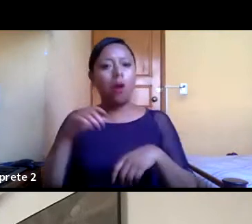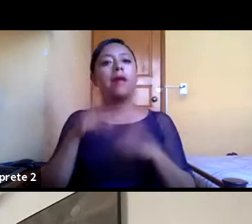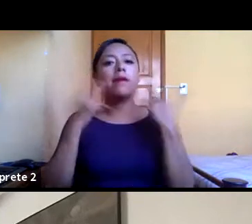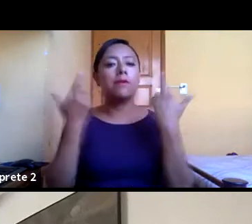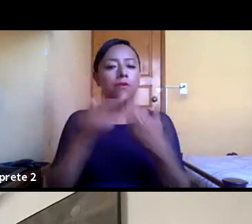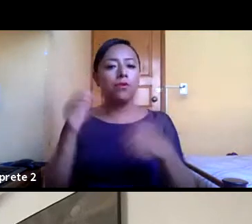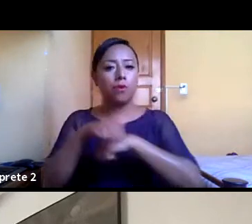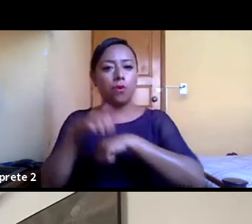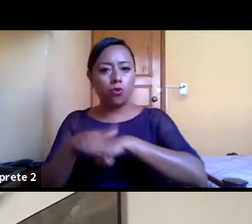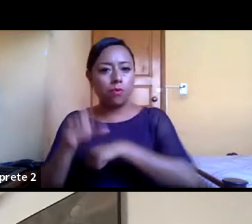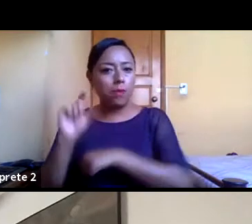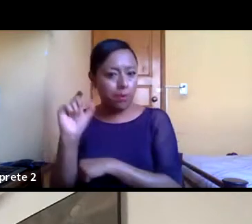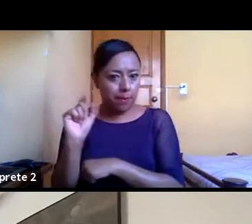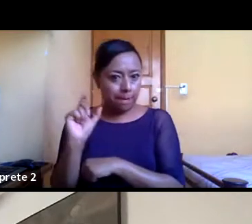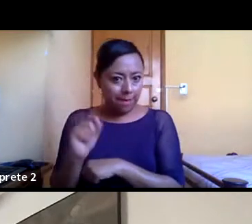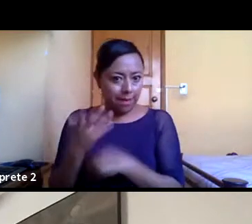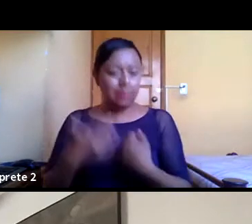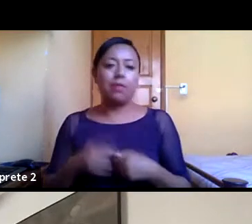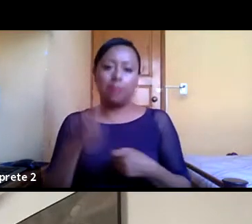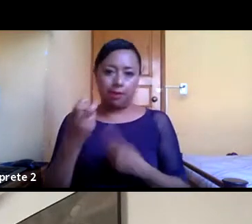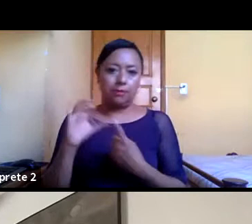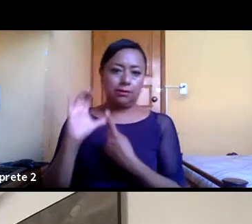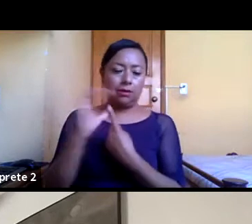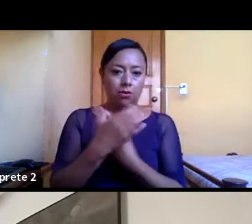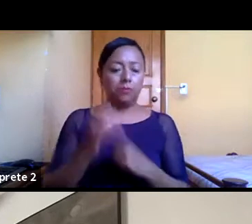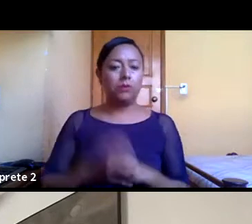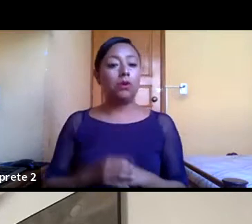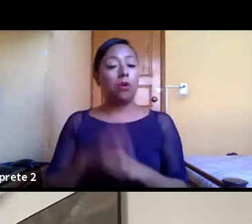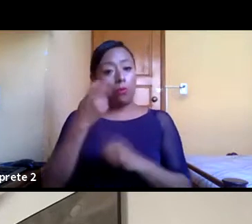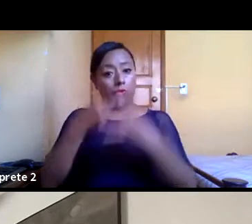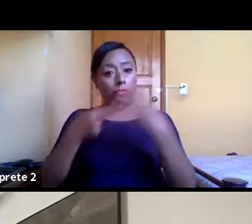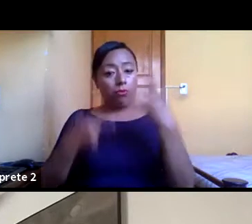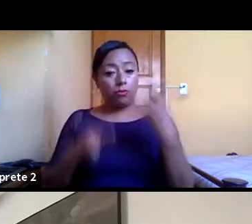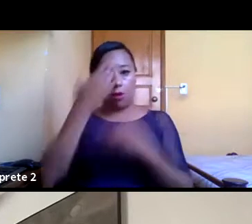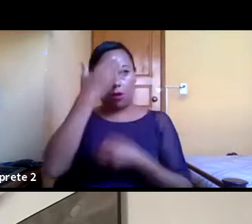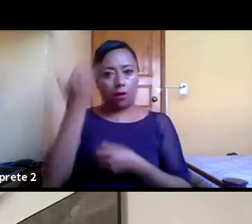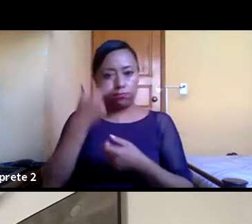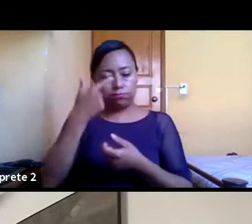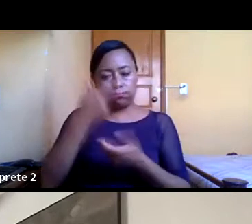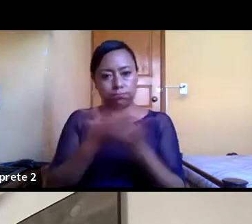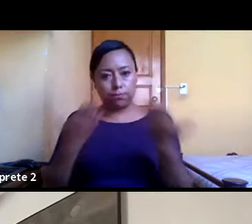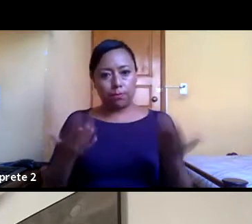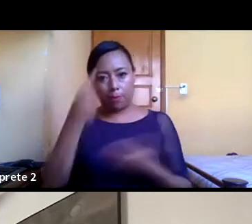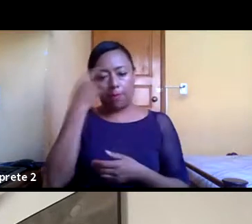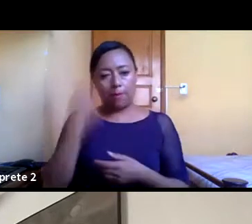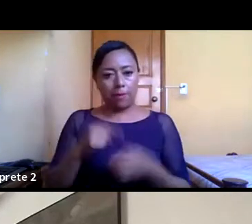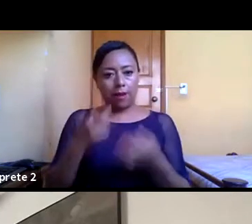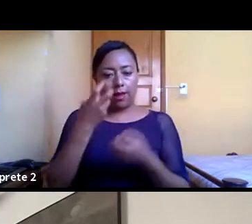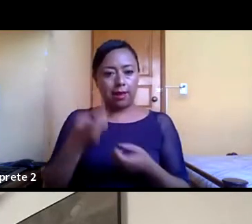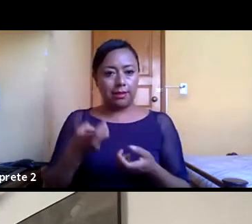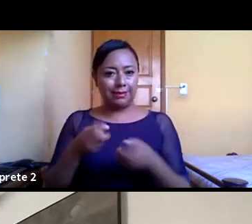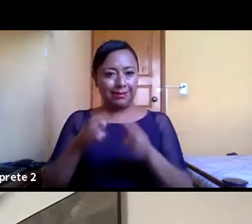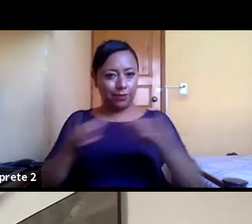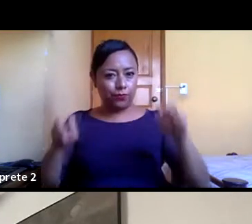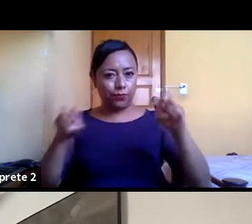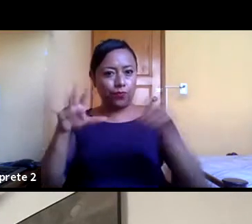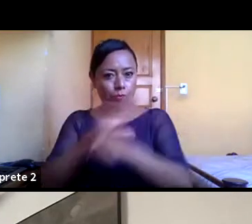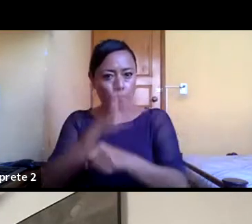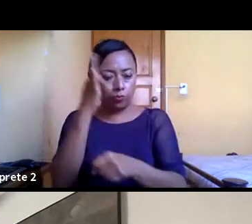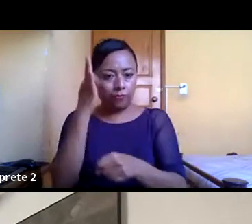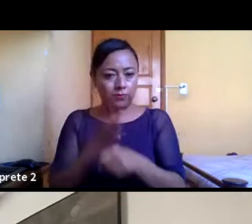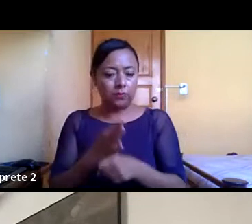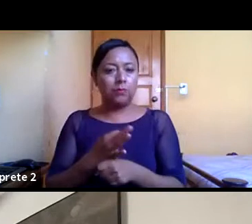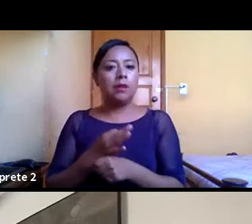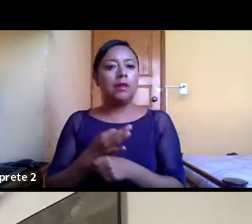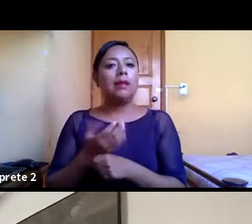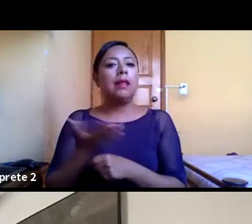Espacio Público. Por lo anterior y para efectos de declarar legalmente constituido el quórum requerido, solicito a la Secretaría proceda